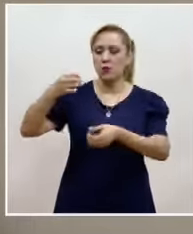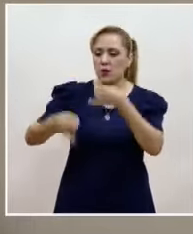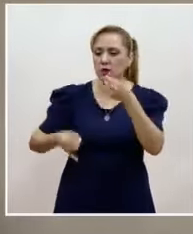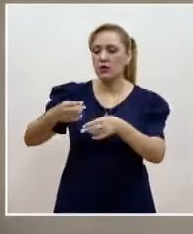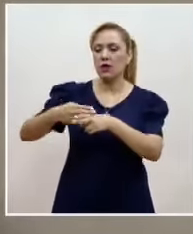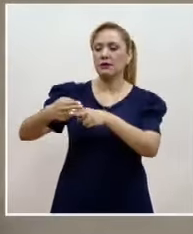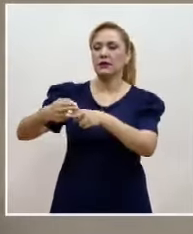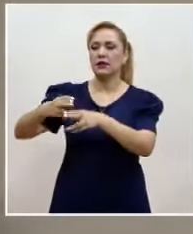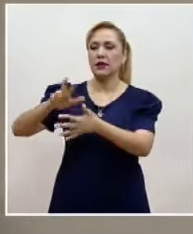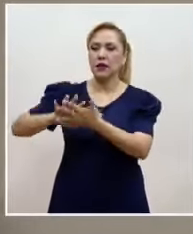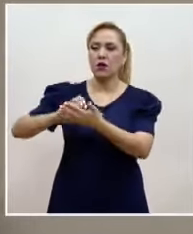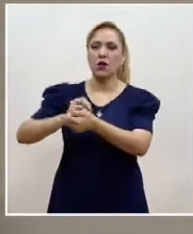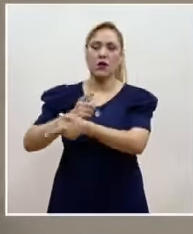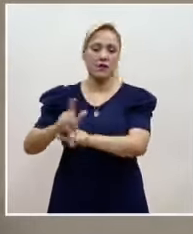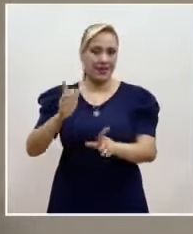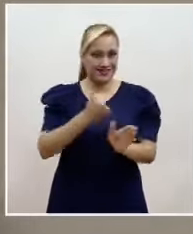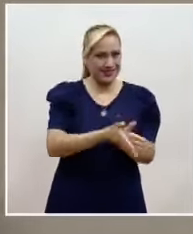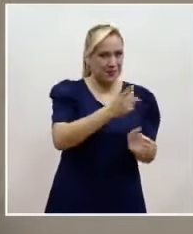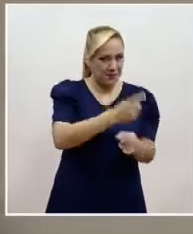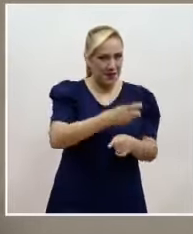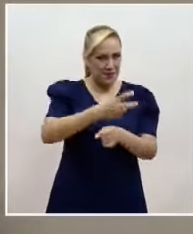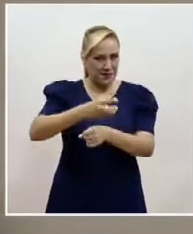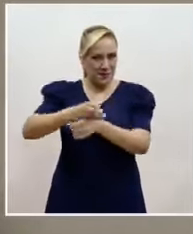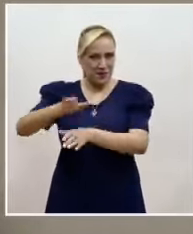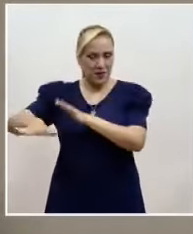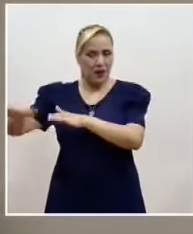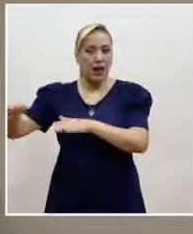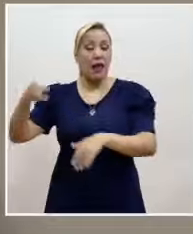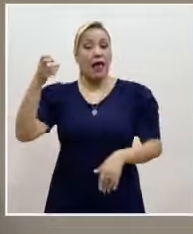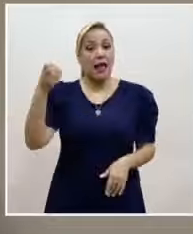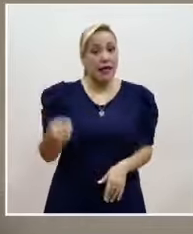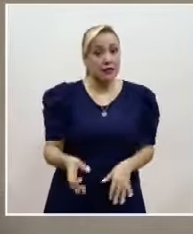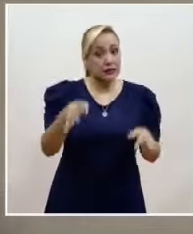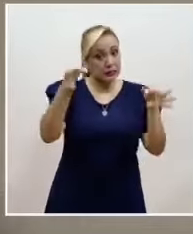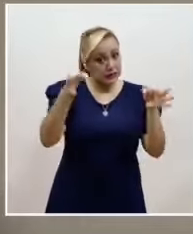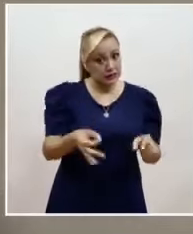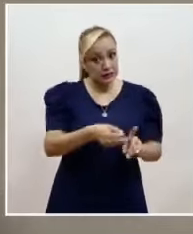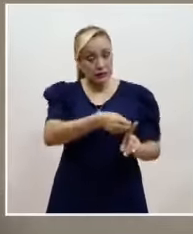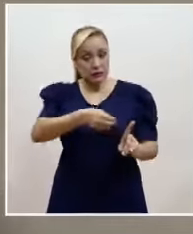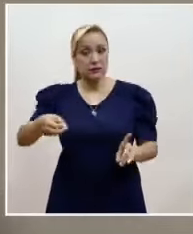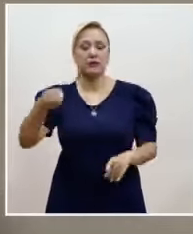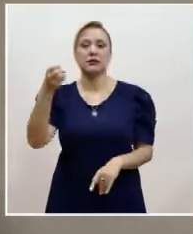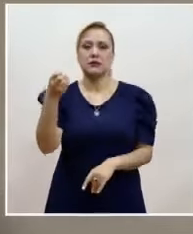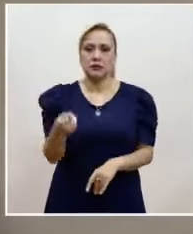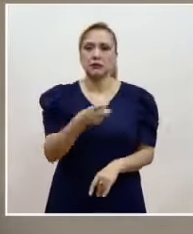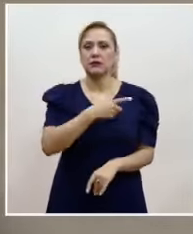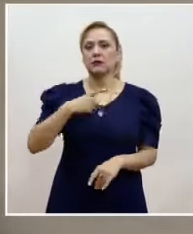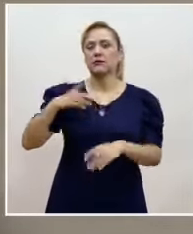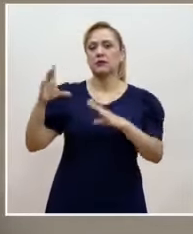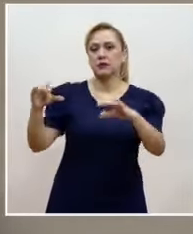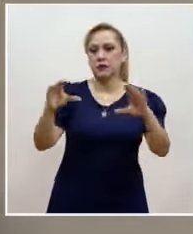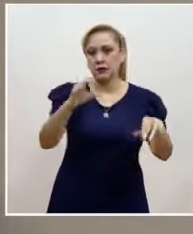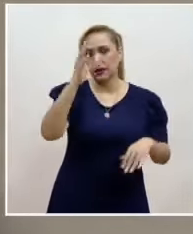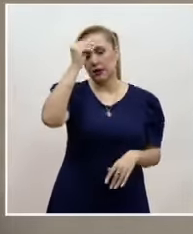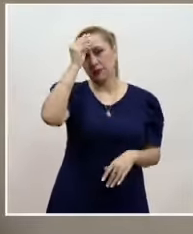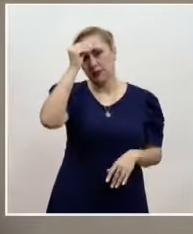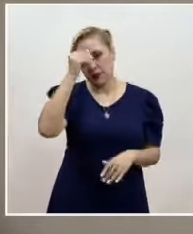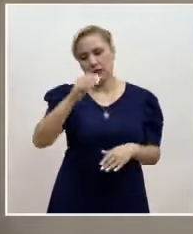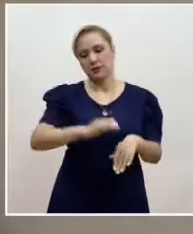tiempo, entonces entonces es admisible. Bueno, no necesariamente, pero ese y otro tipo de checklist y entonces pasa.